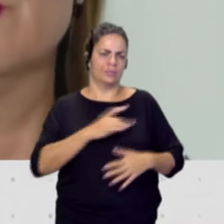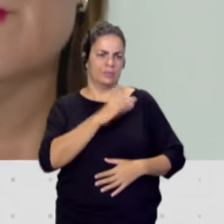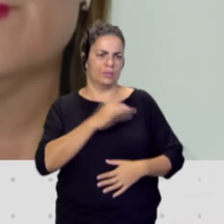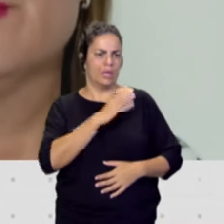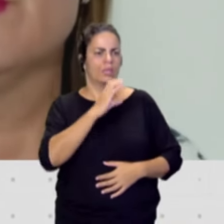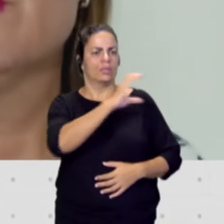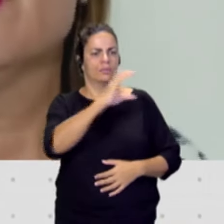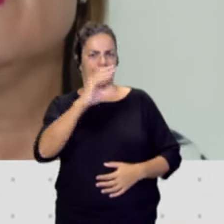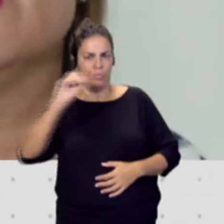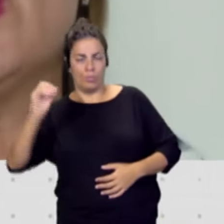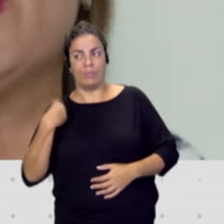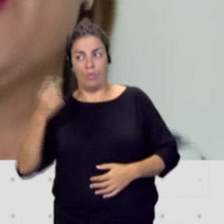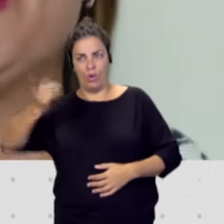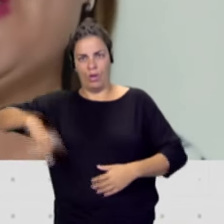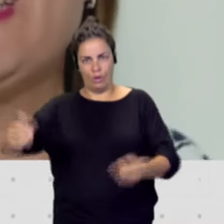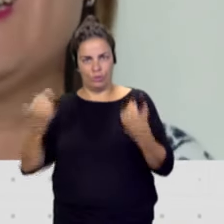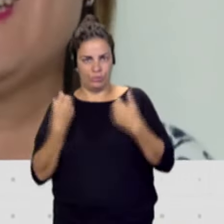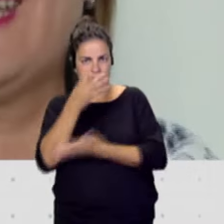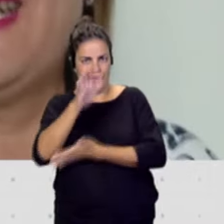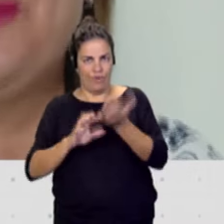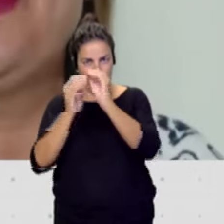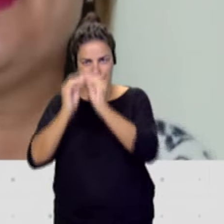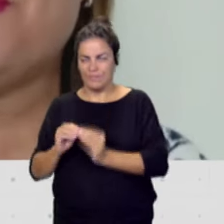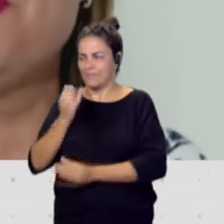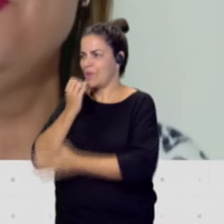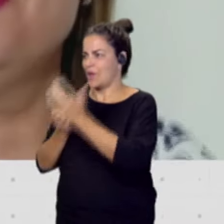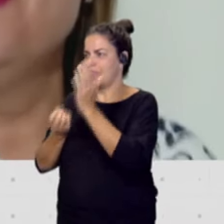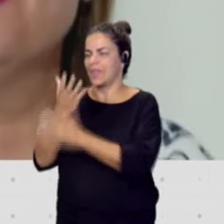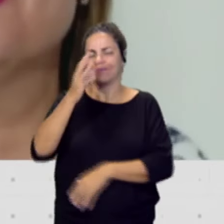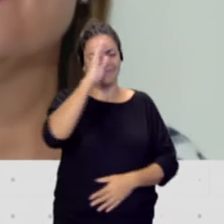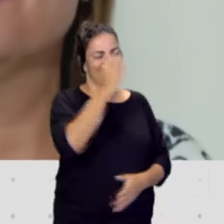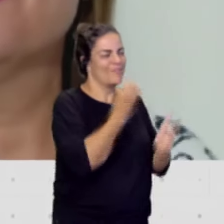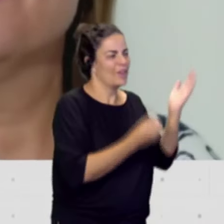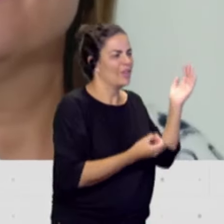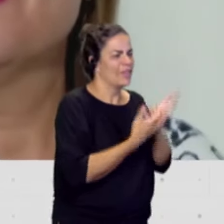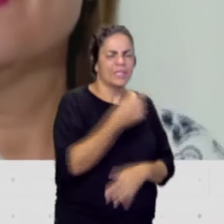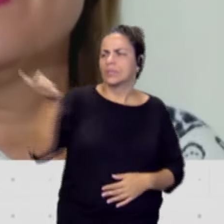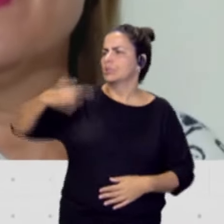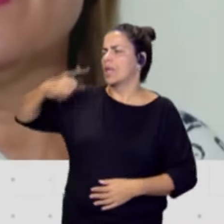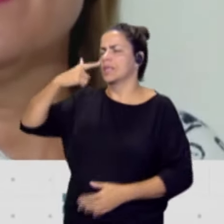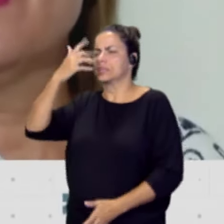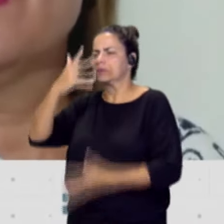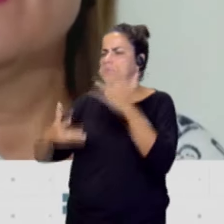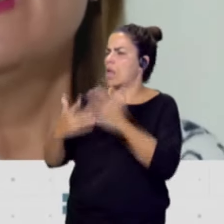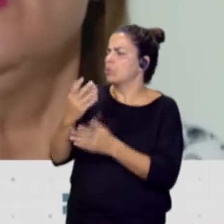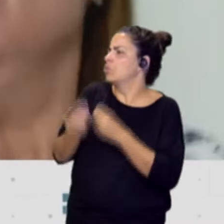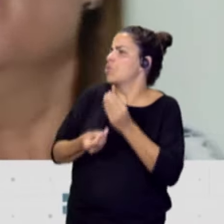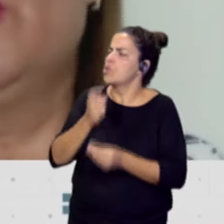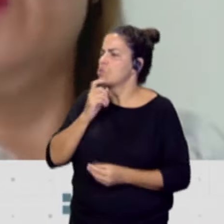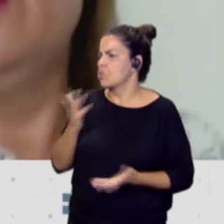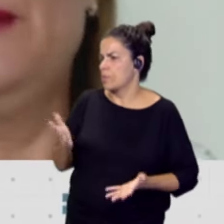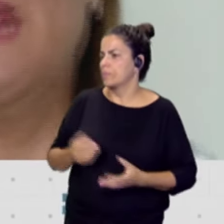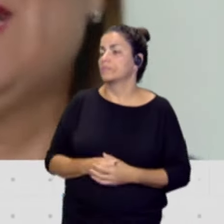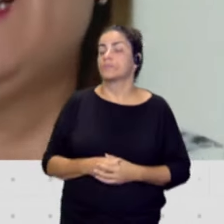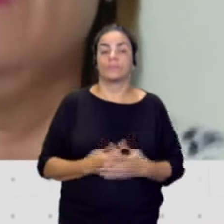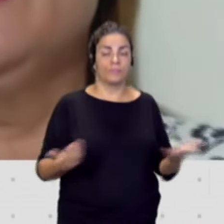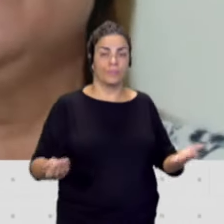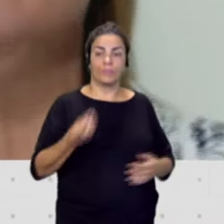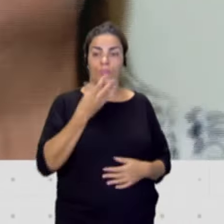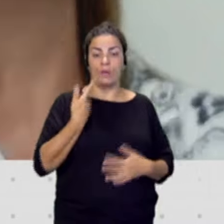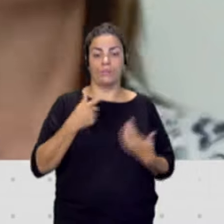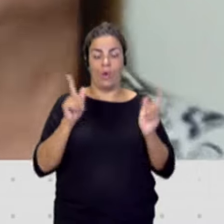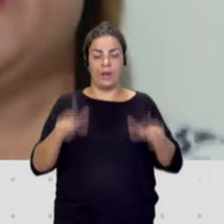días. Hola, buenos días. ¿Qué tal? Bueno, ¿cómo han hecho ustedes este cálculo? Bueno, el Gabinete